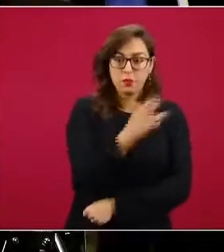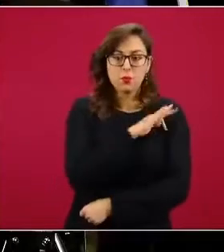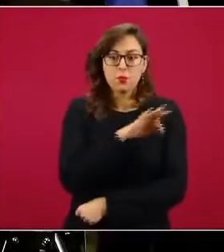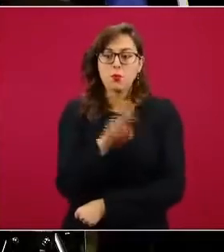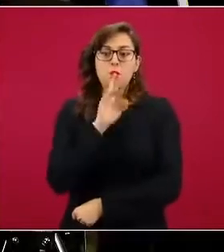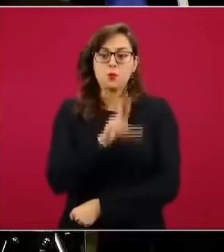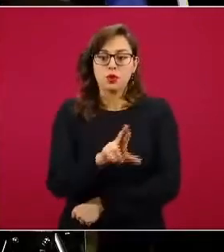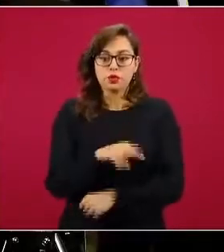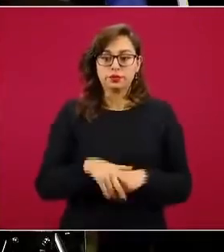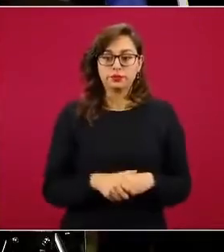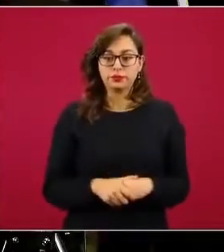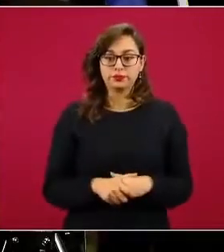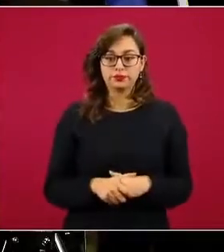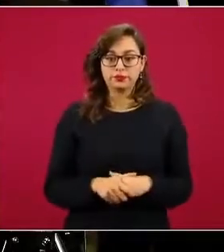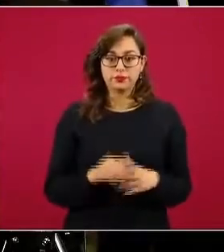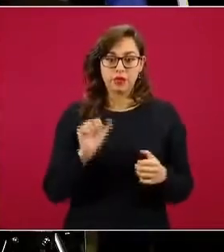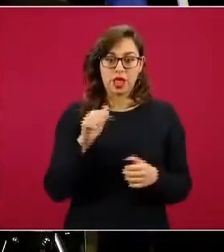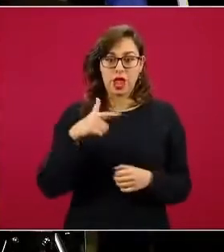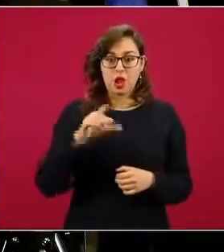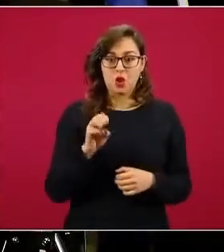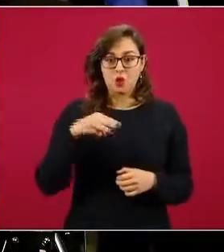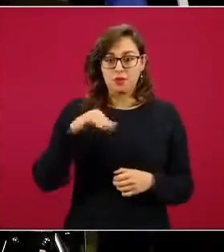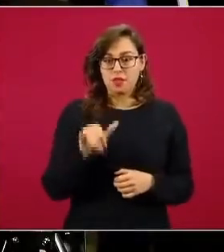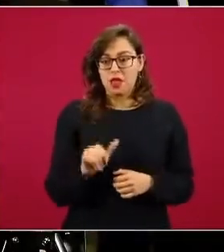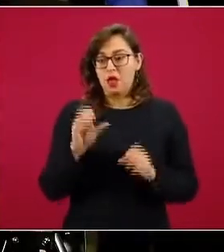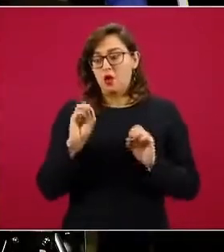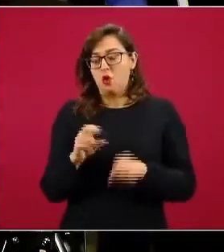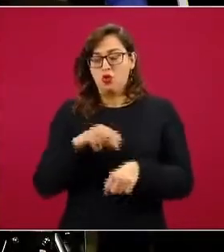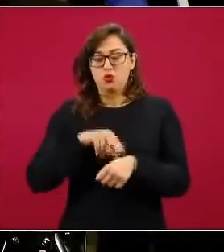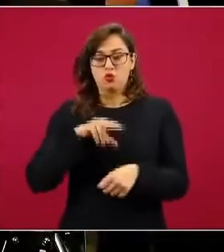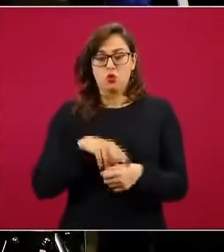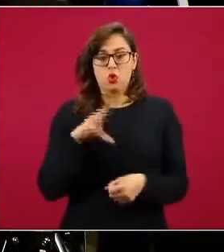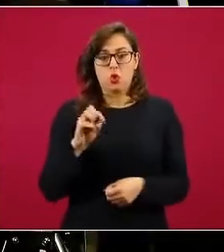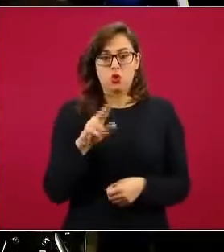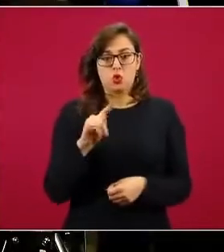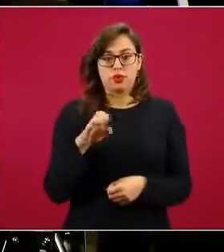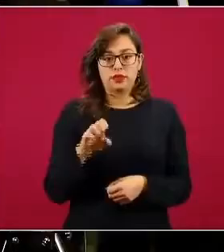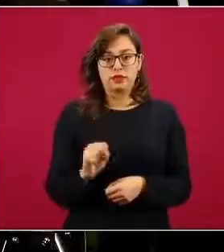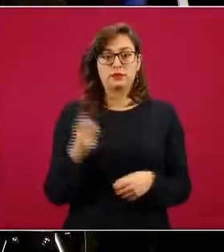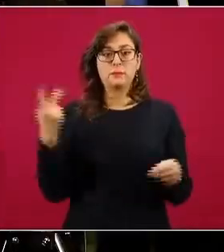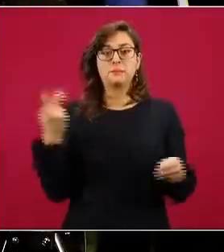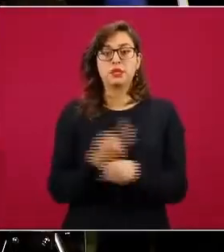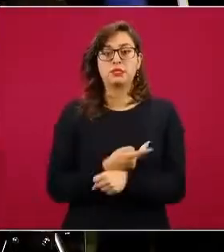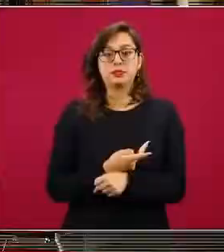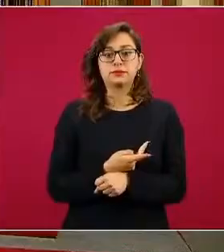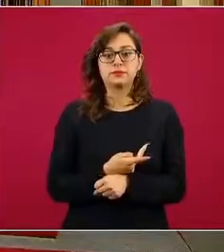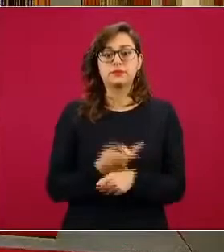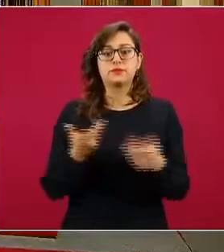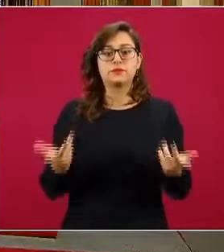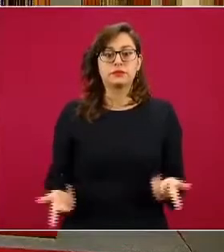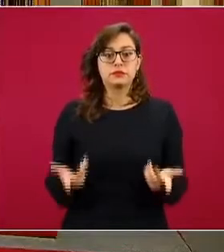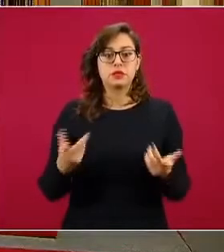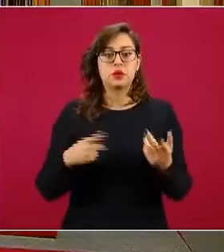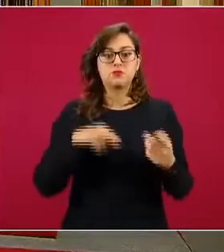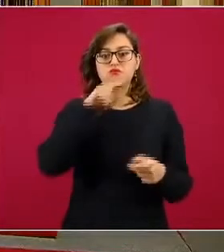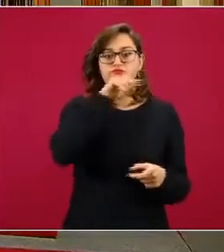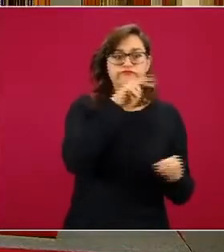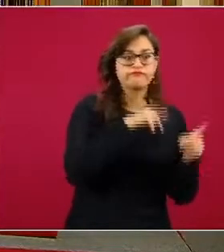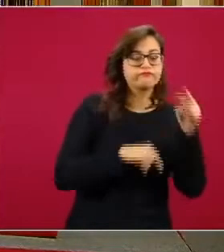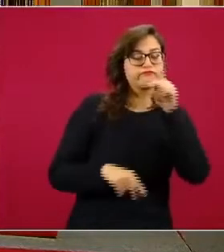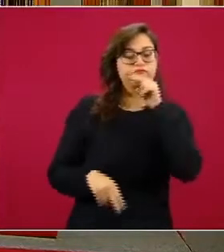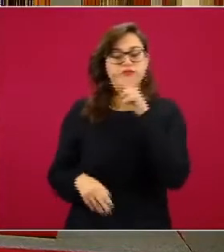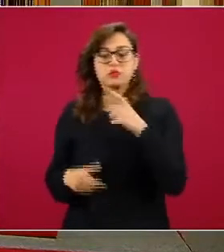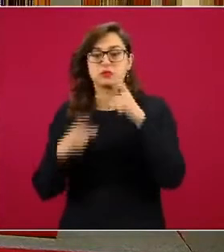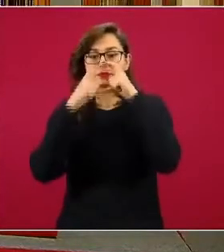el doctor Alomía o el doctor Cortés. Hay mucha polémica por el uso de las mascarillas que tienen válvula. Ya hay campañas